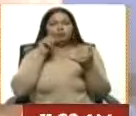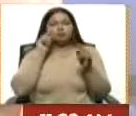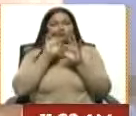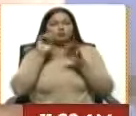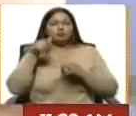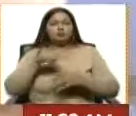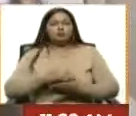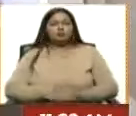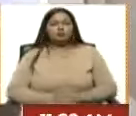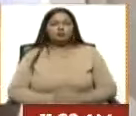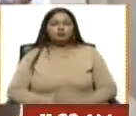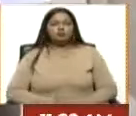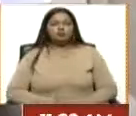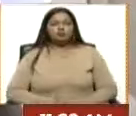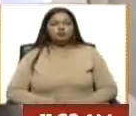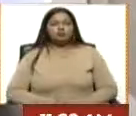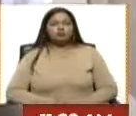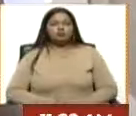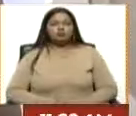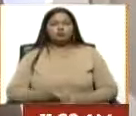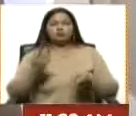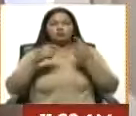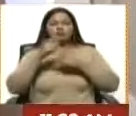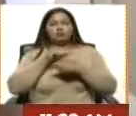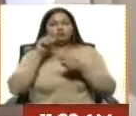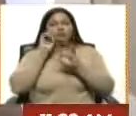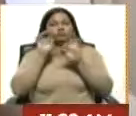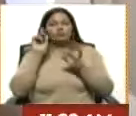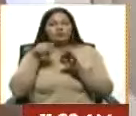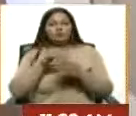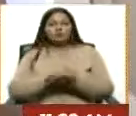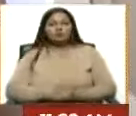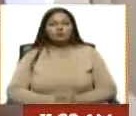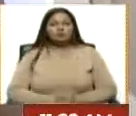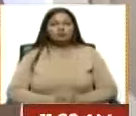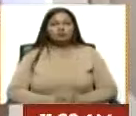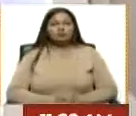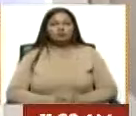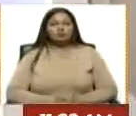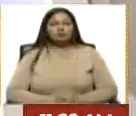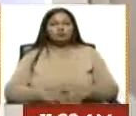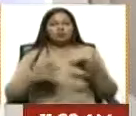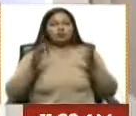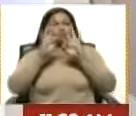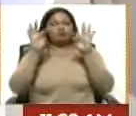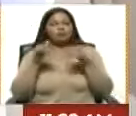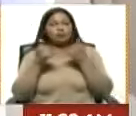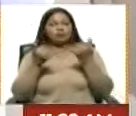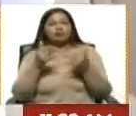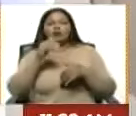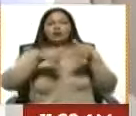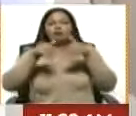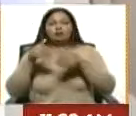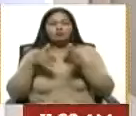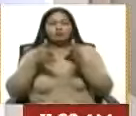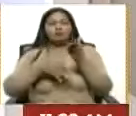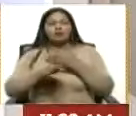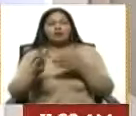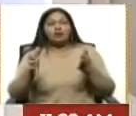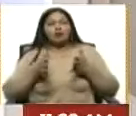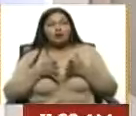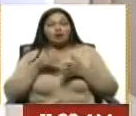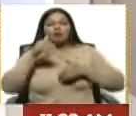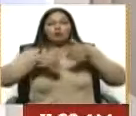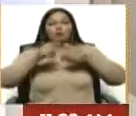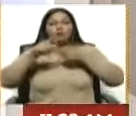porque así lo ha hecho, así lo ha vendido ella. Entonces, ¿cómo, de qué manera, más allá de que las elecciones se vayan a ganar con